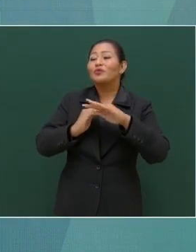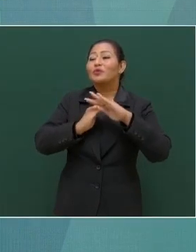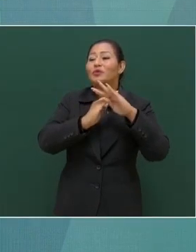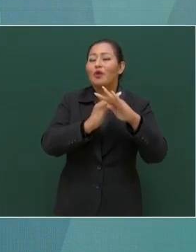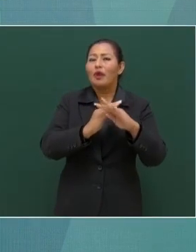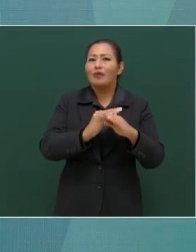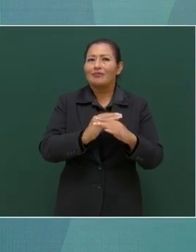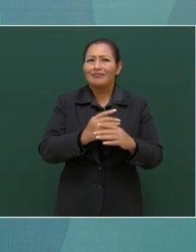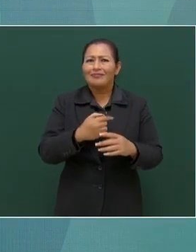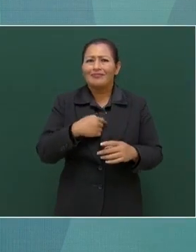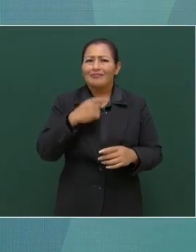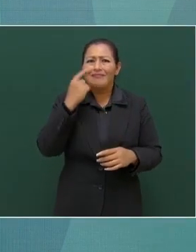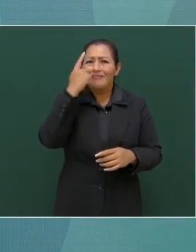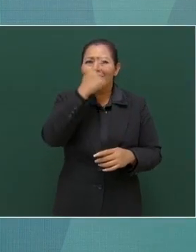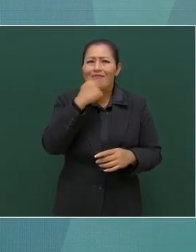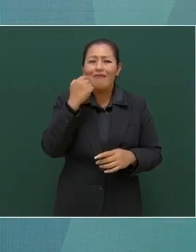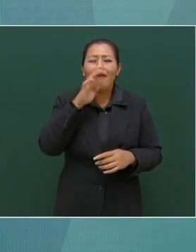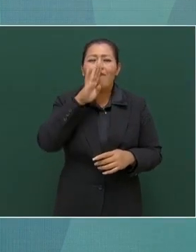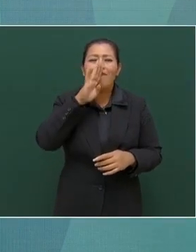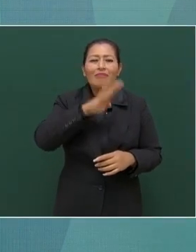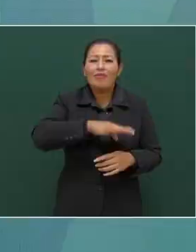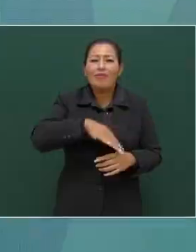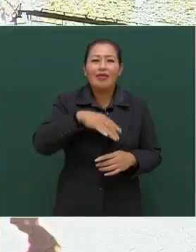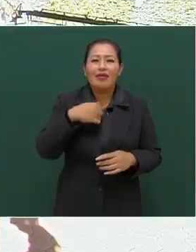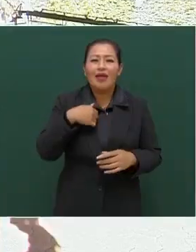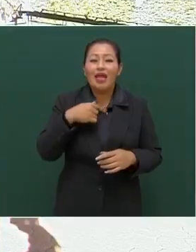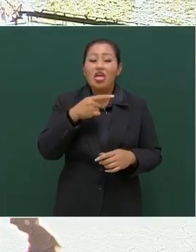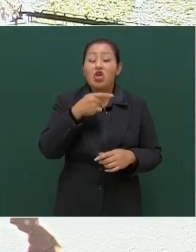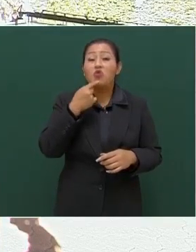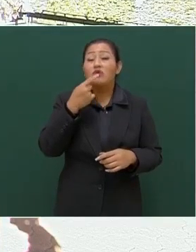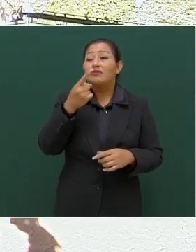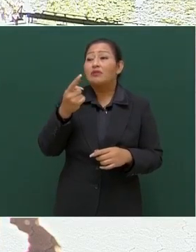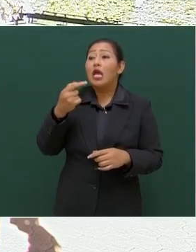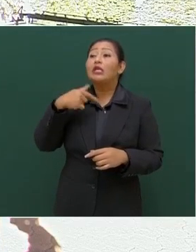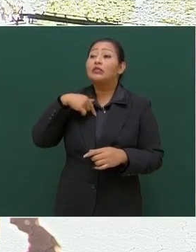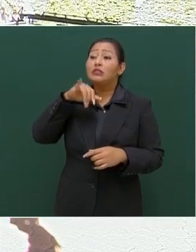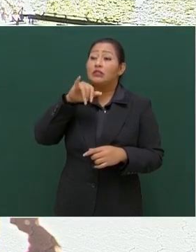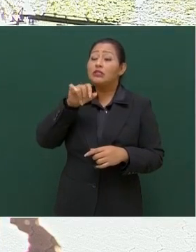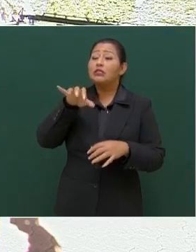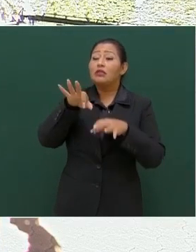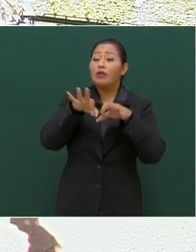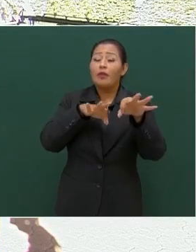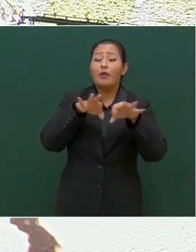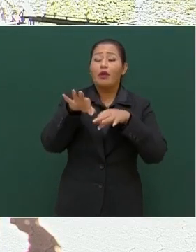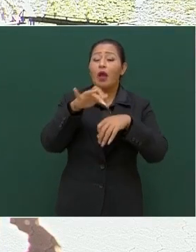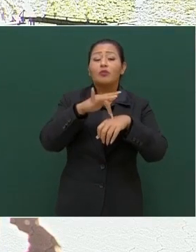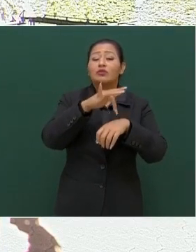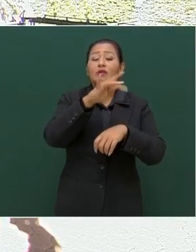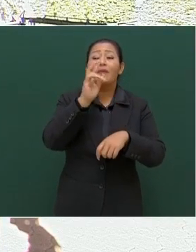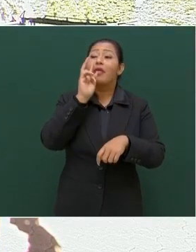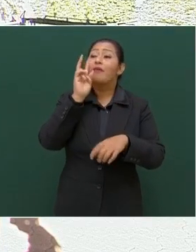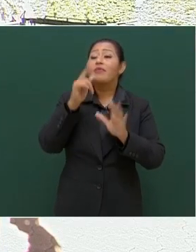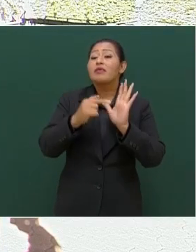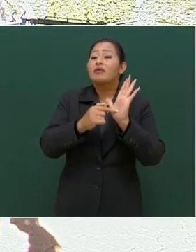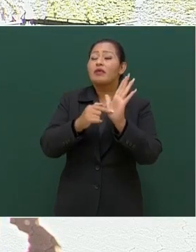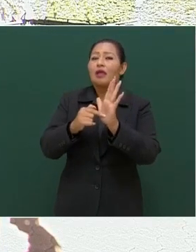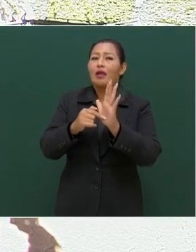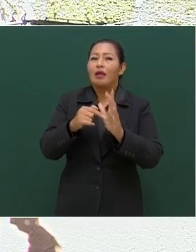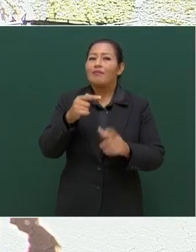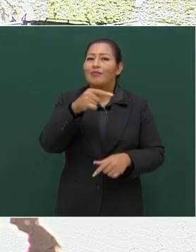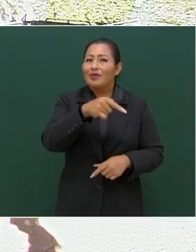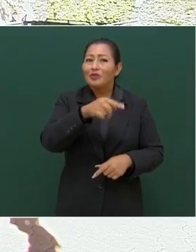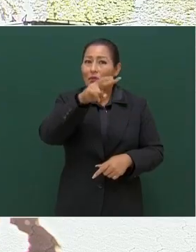que iba a haber transparencia. Desde luego, todos